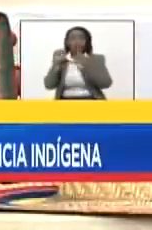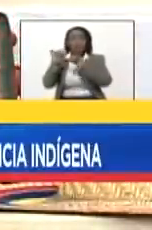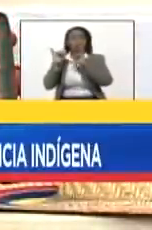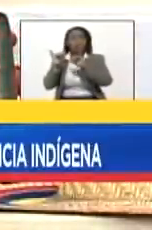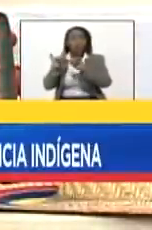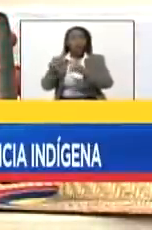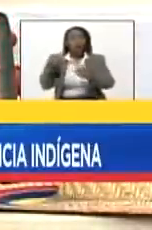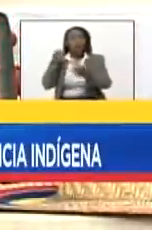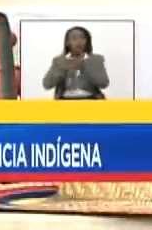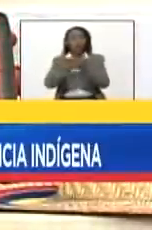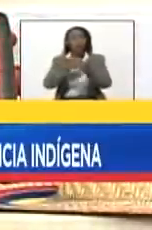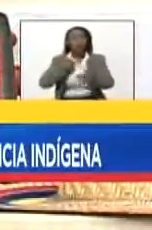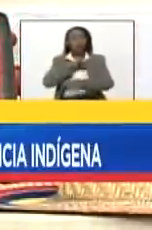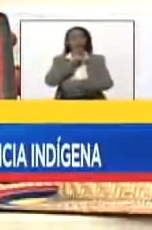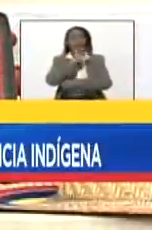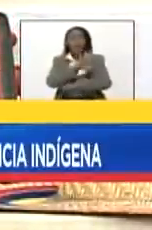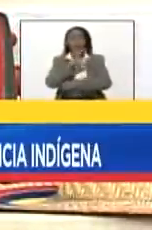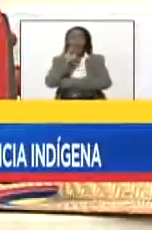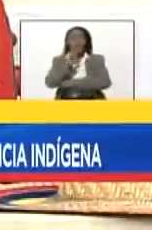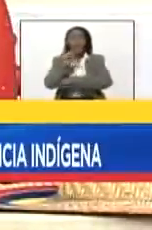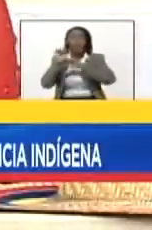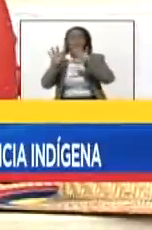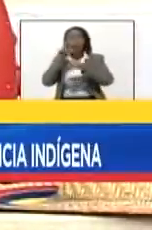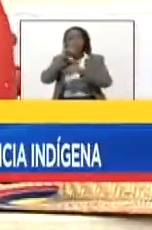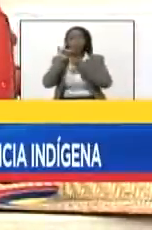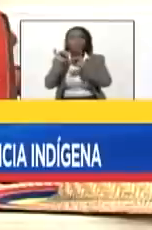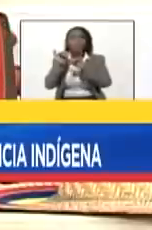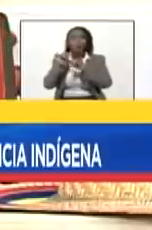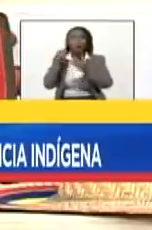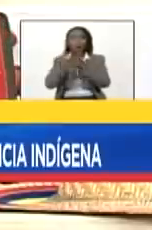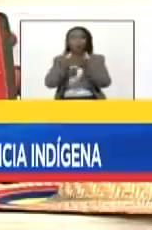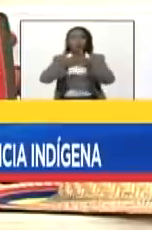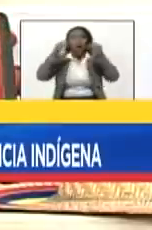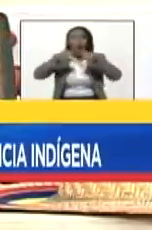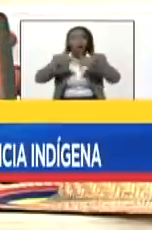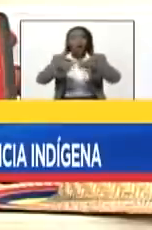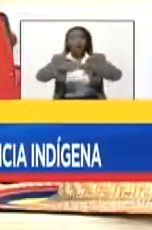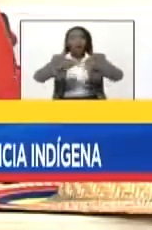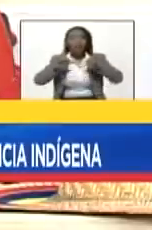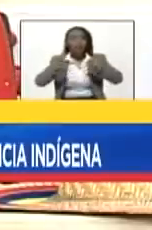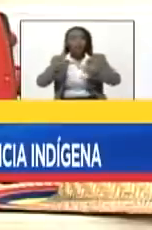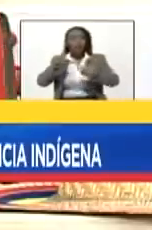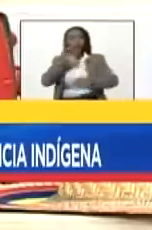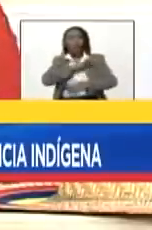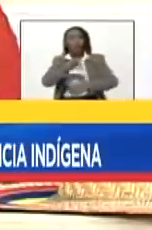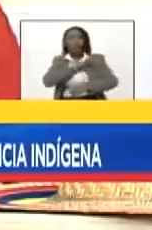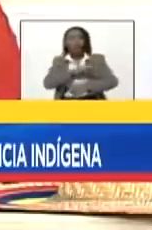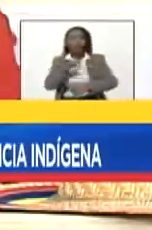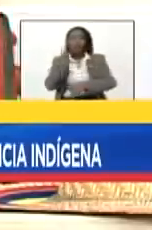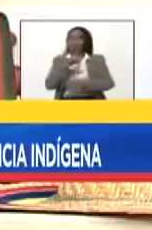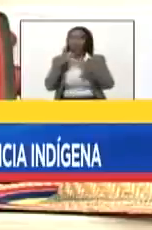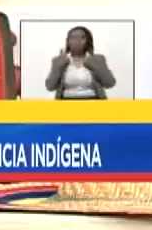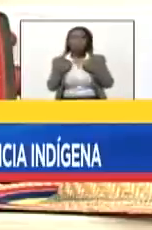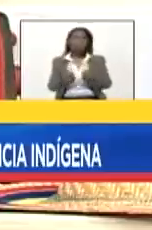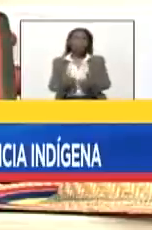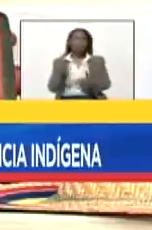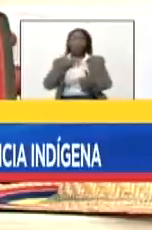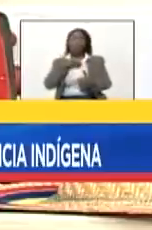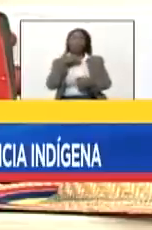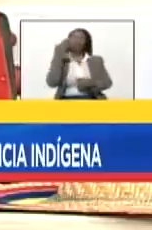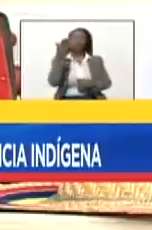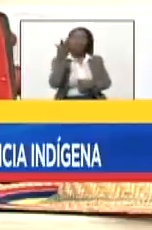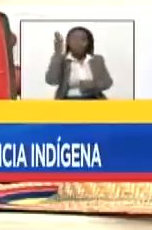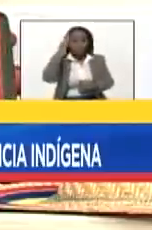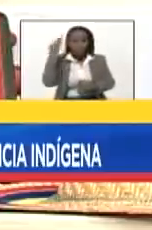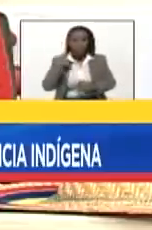Esa misma lucha que tenemos hace 529 años es la misma lucha que tenemos hoy por nuestro territorio, por nuestra soberanía, y no descansaremos. Cuente usted que